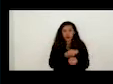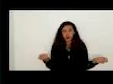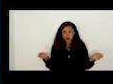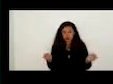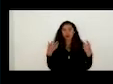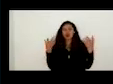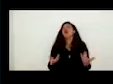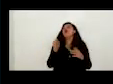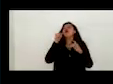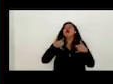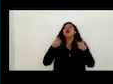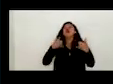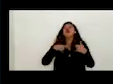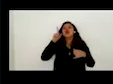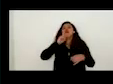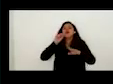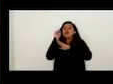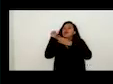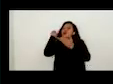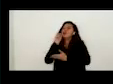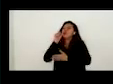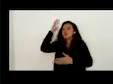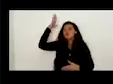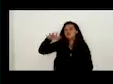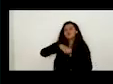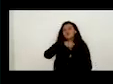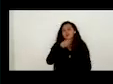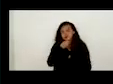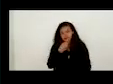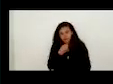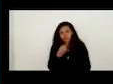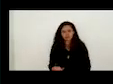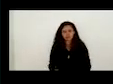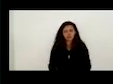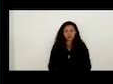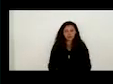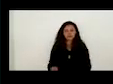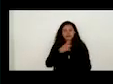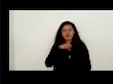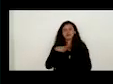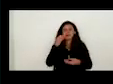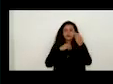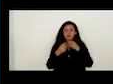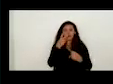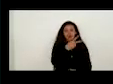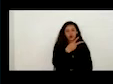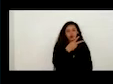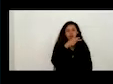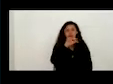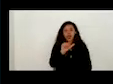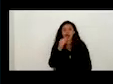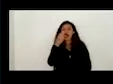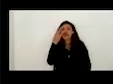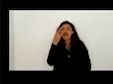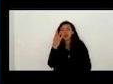mujer embarazada, un adulto mayor, tendría que estar consumiendo entre 2 y 3 porciones de